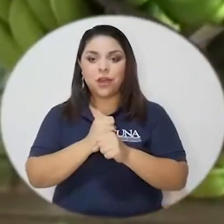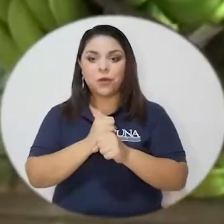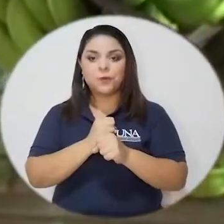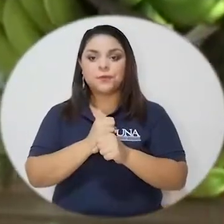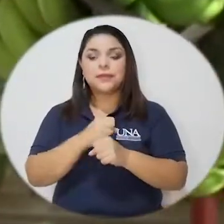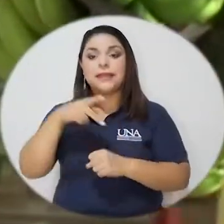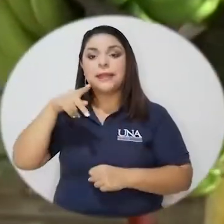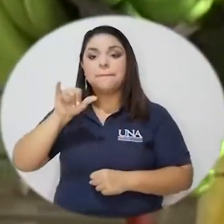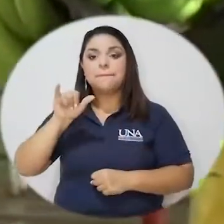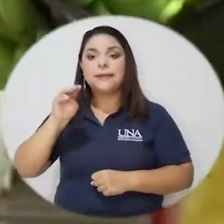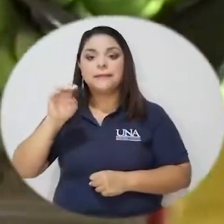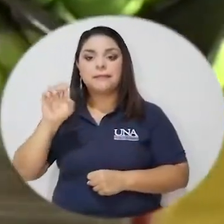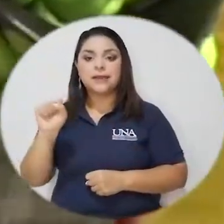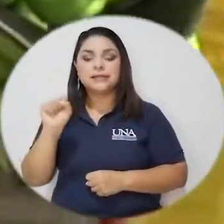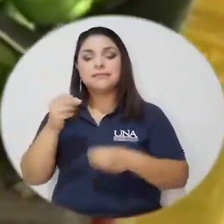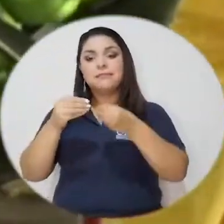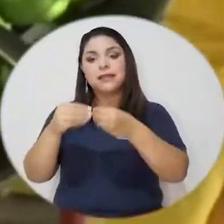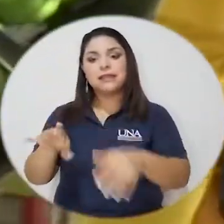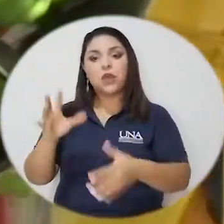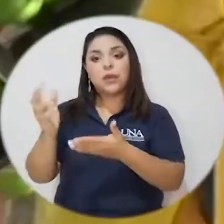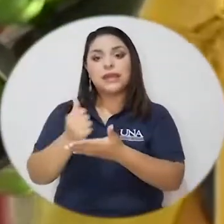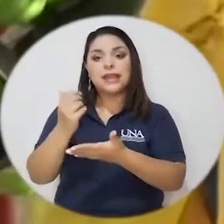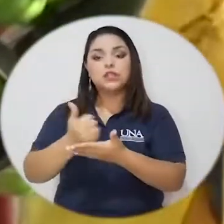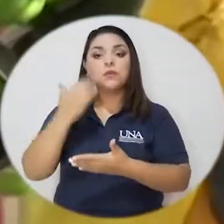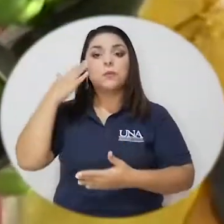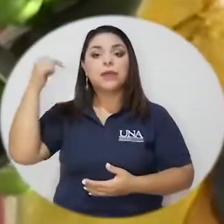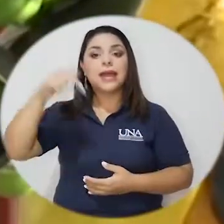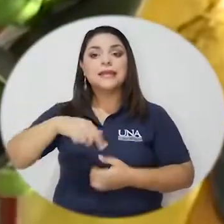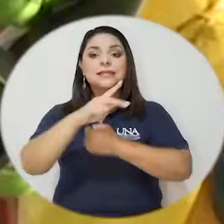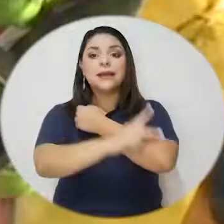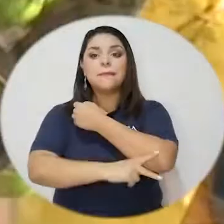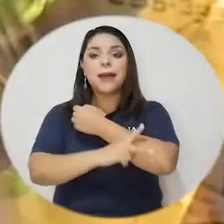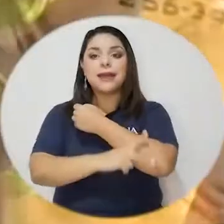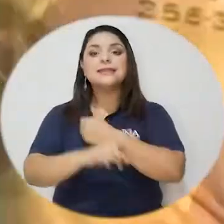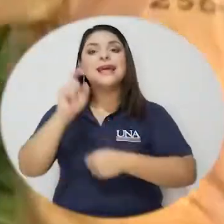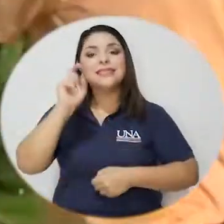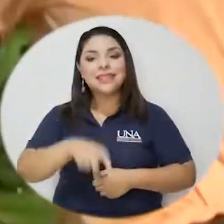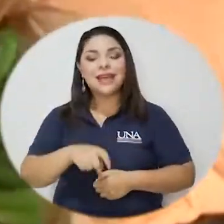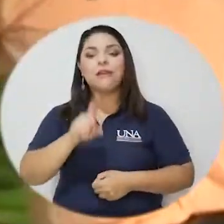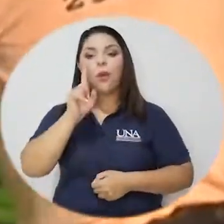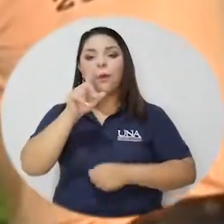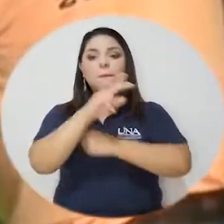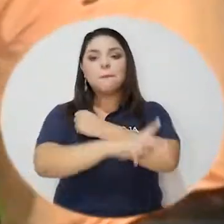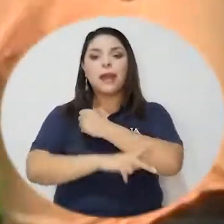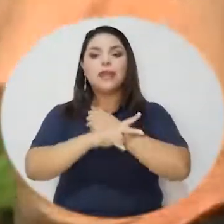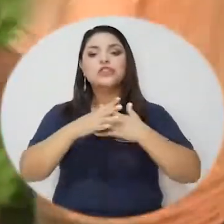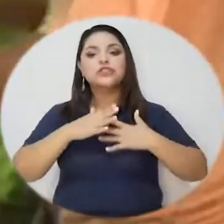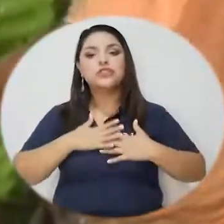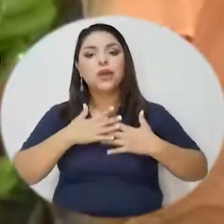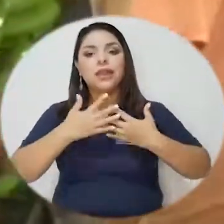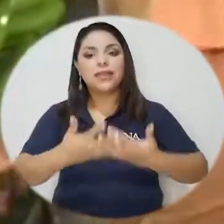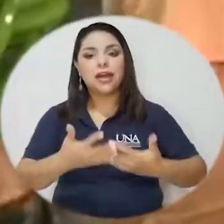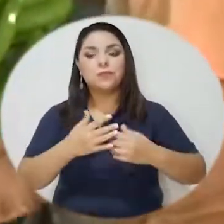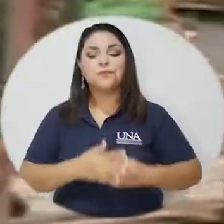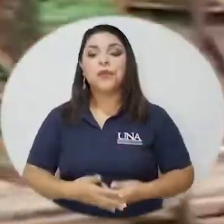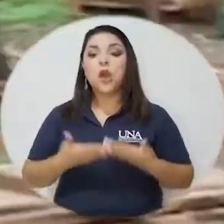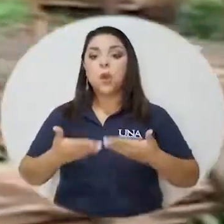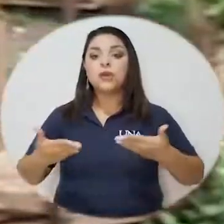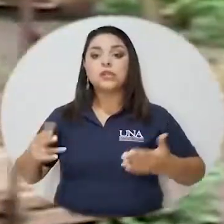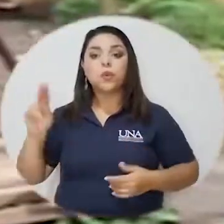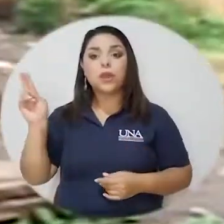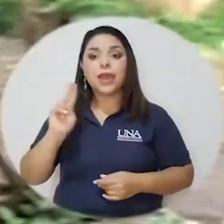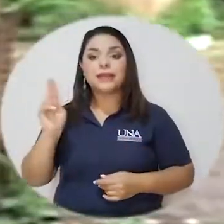empleos y las pymes que perdieron los ingresos, porque este país tiene que ser un país solidario. De las